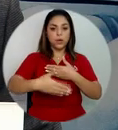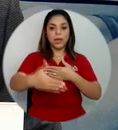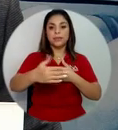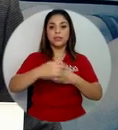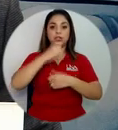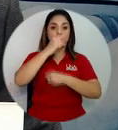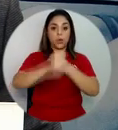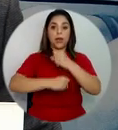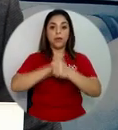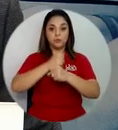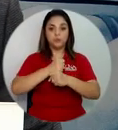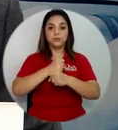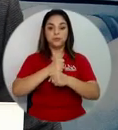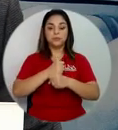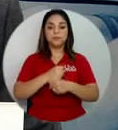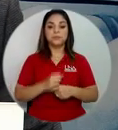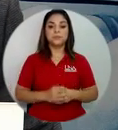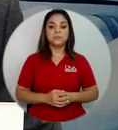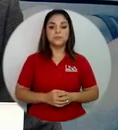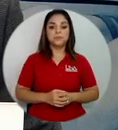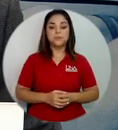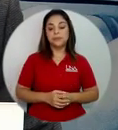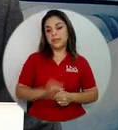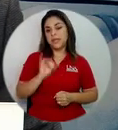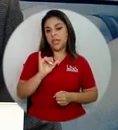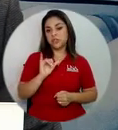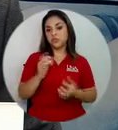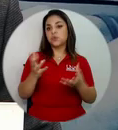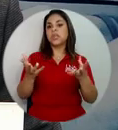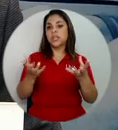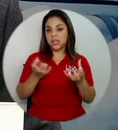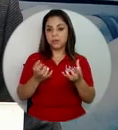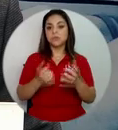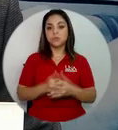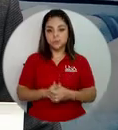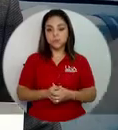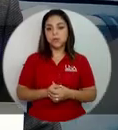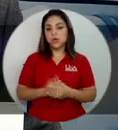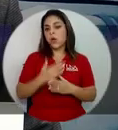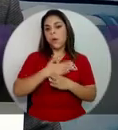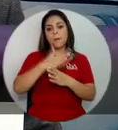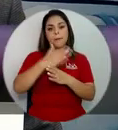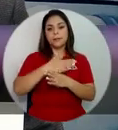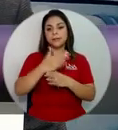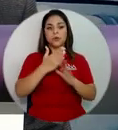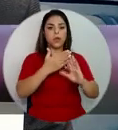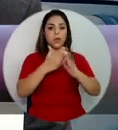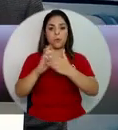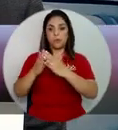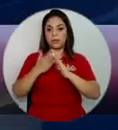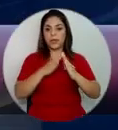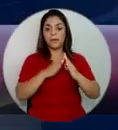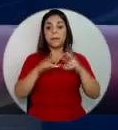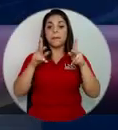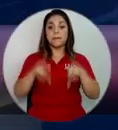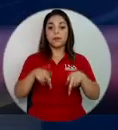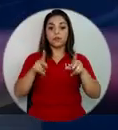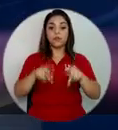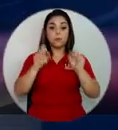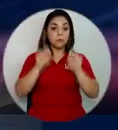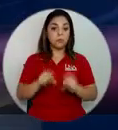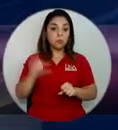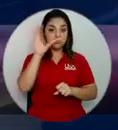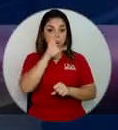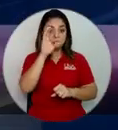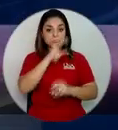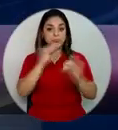durante todo el año, ¿verdad? Y esa es la intención, Claro. Compartirlo con toda la comunidad. Es correcto. La